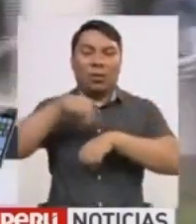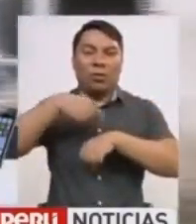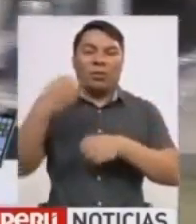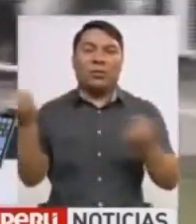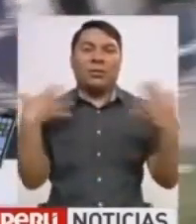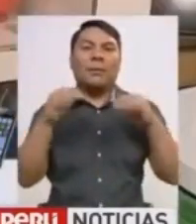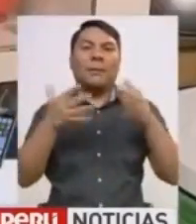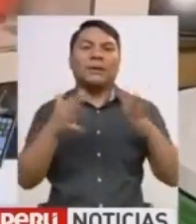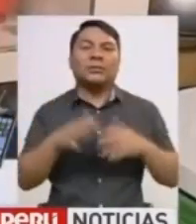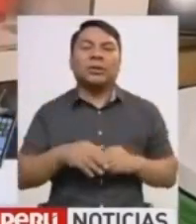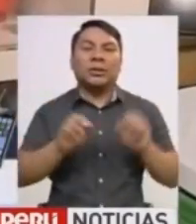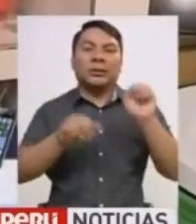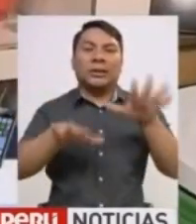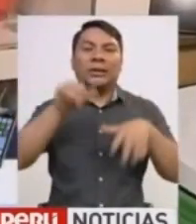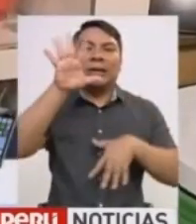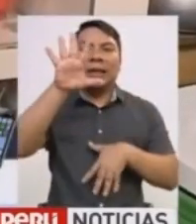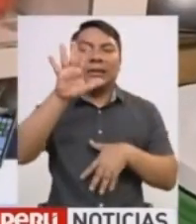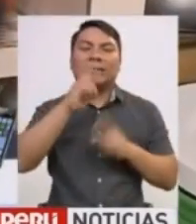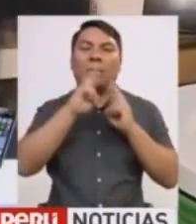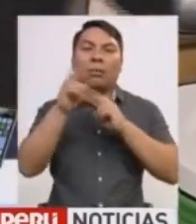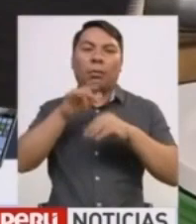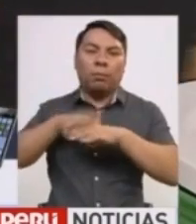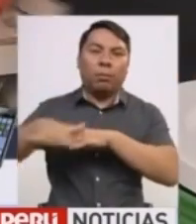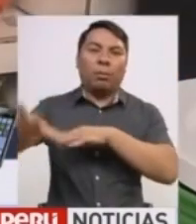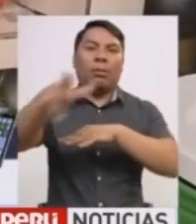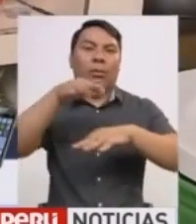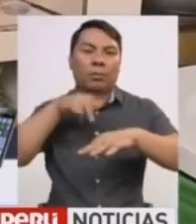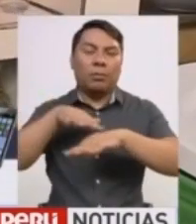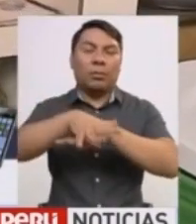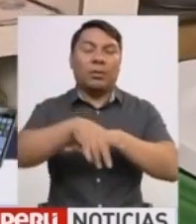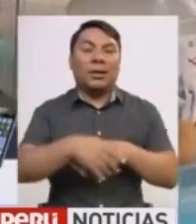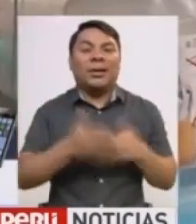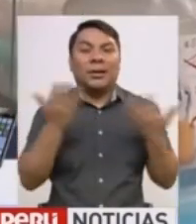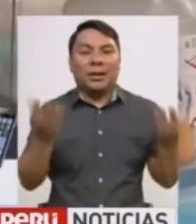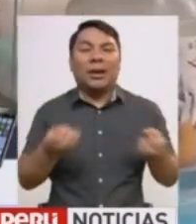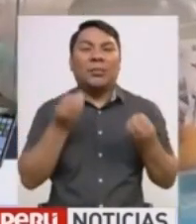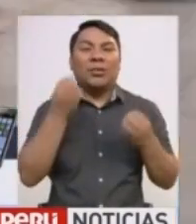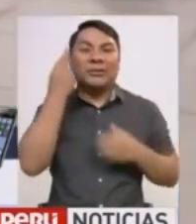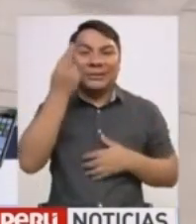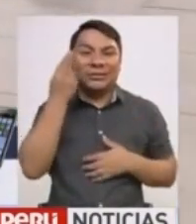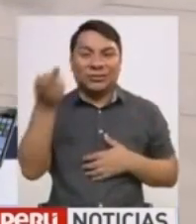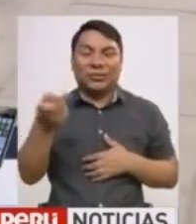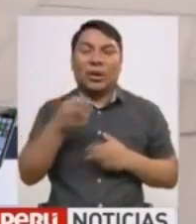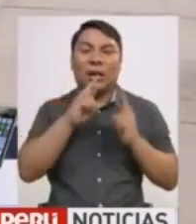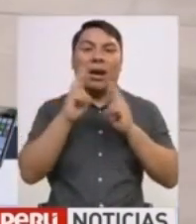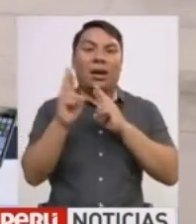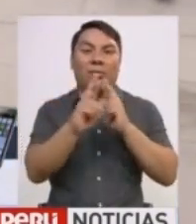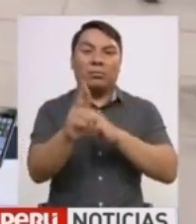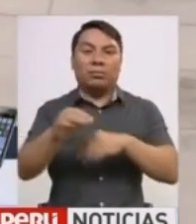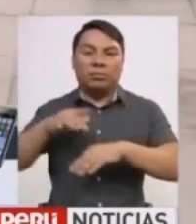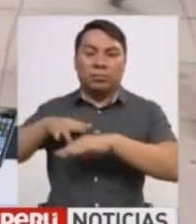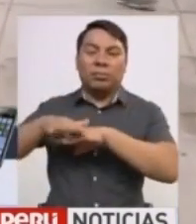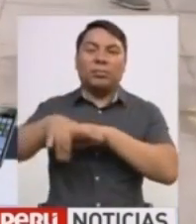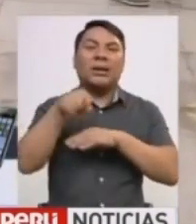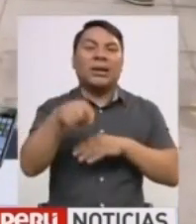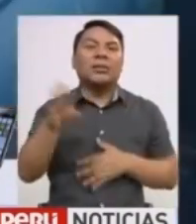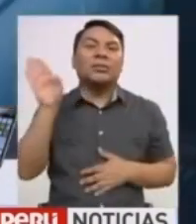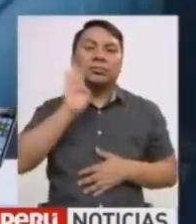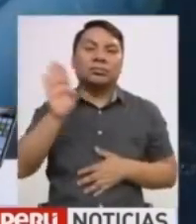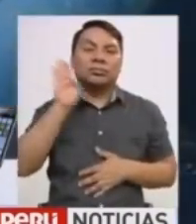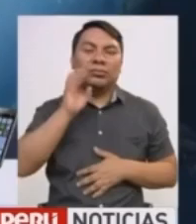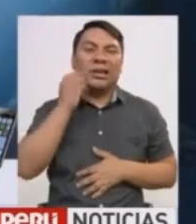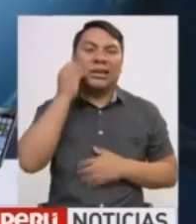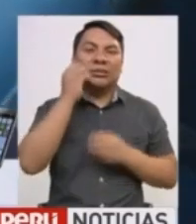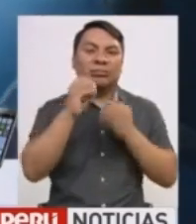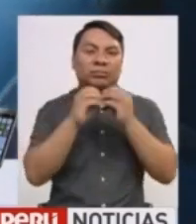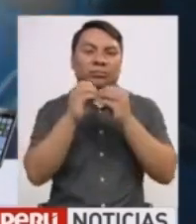de 15 huaicos. Y cuando vienen con la agresividad como es la que fundamentalmente viene